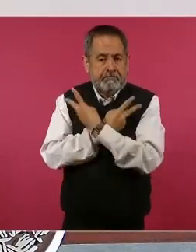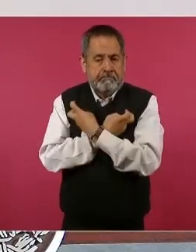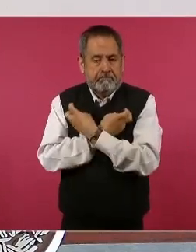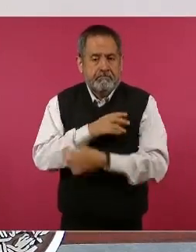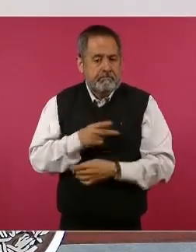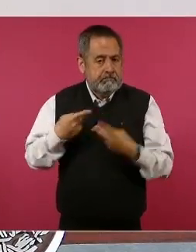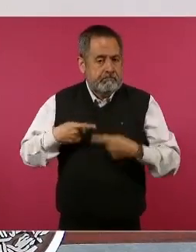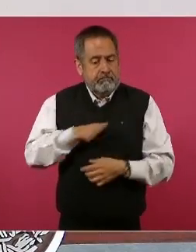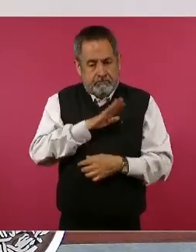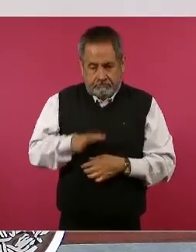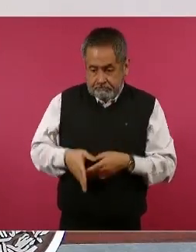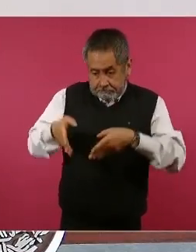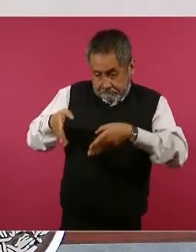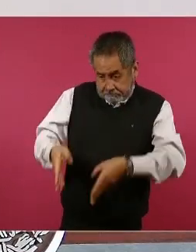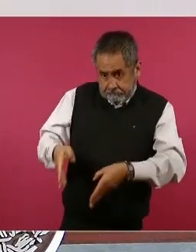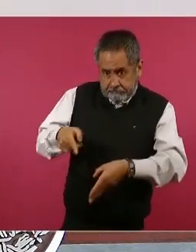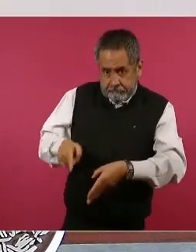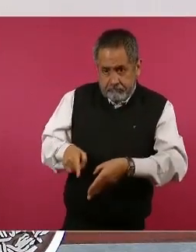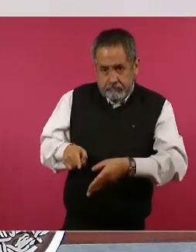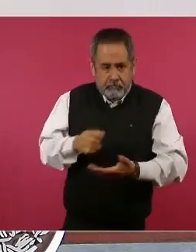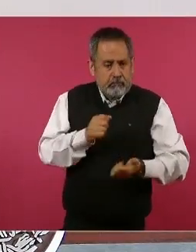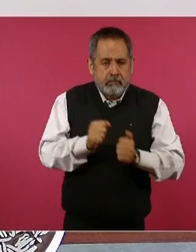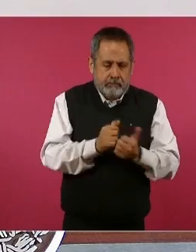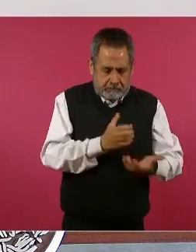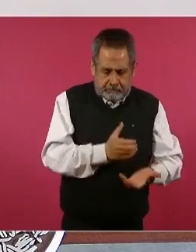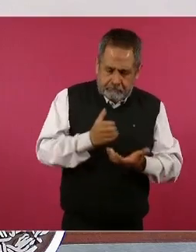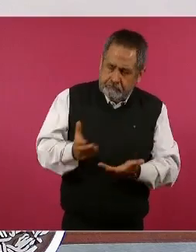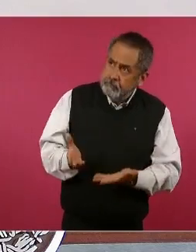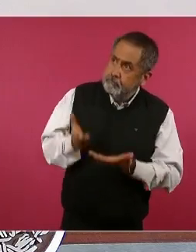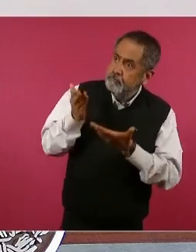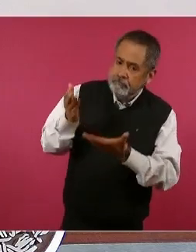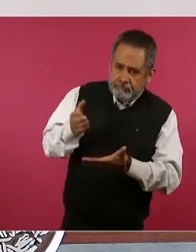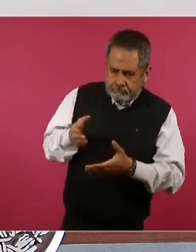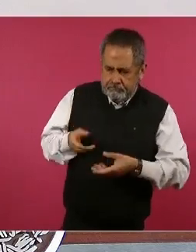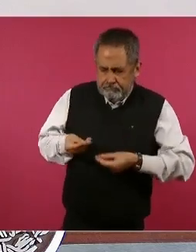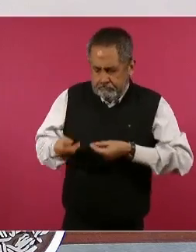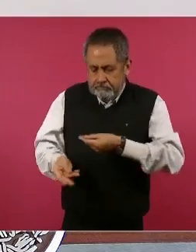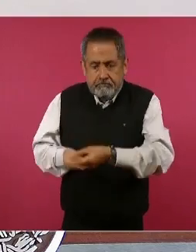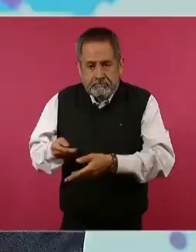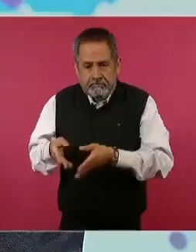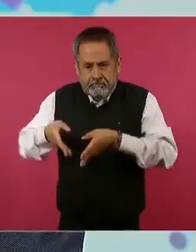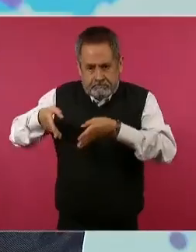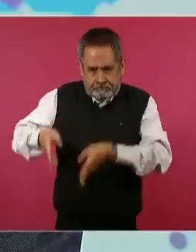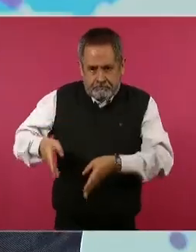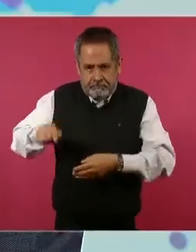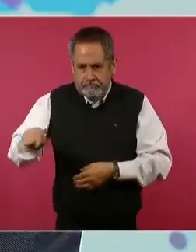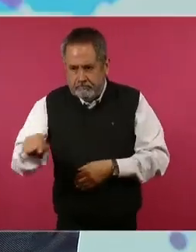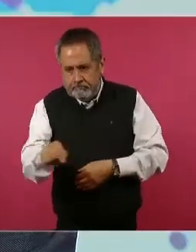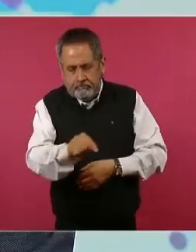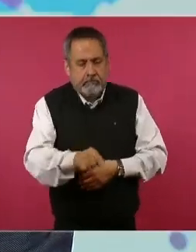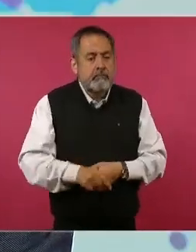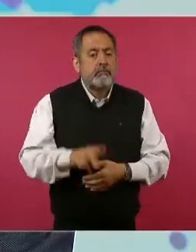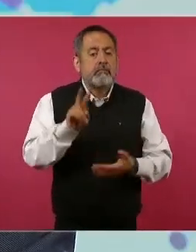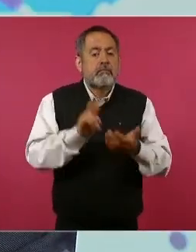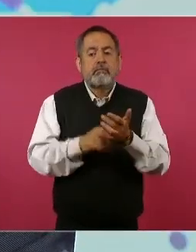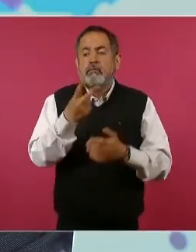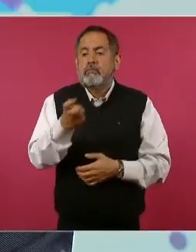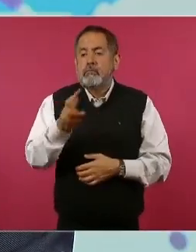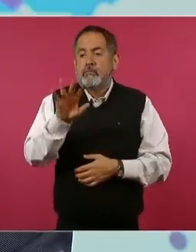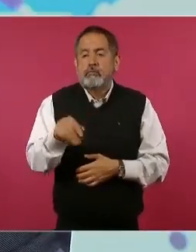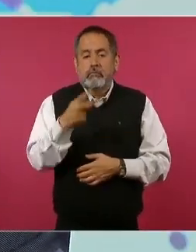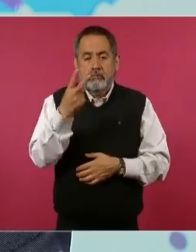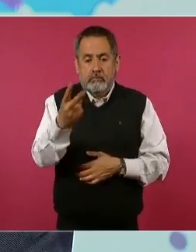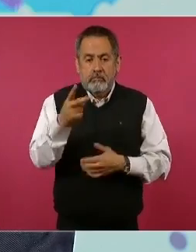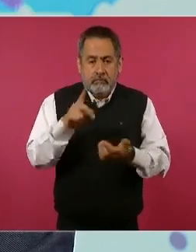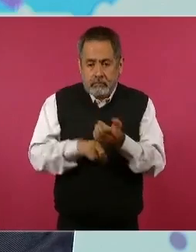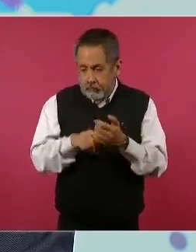ellos asociados con la presencia de ofrendas, es decir, de bienes muebles, y 2.252